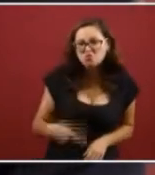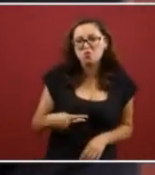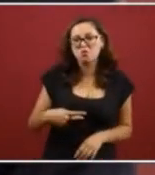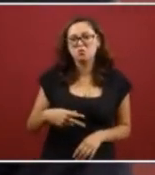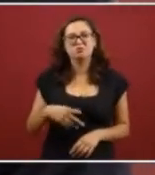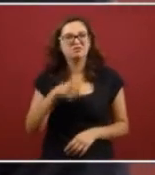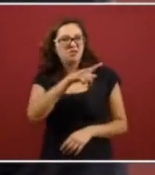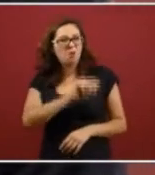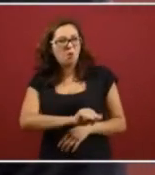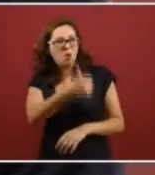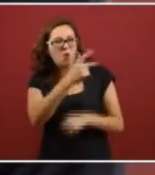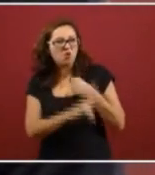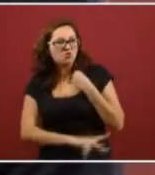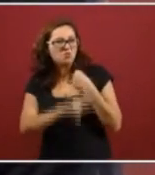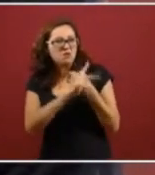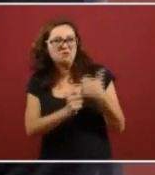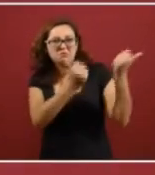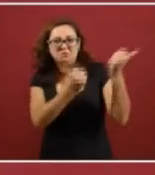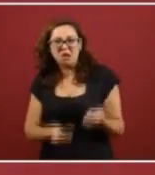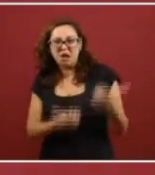no